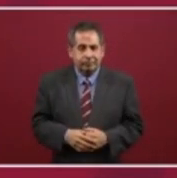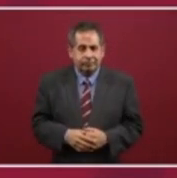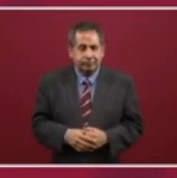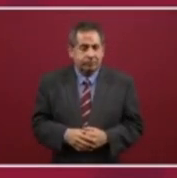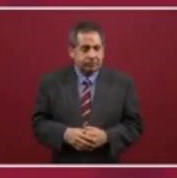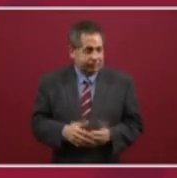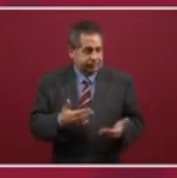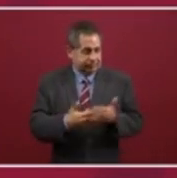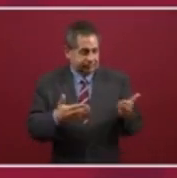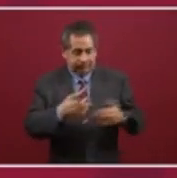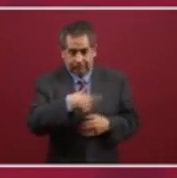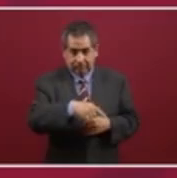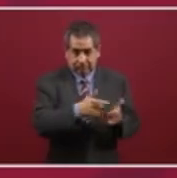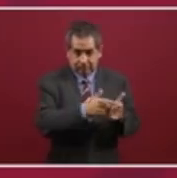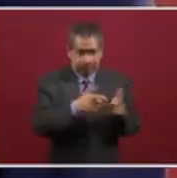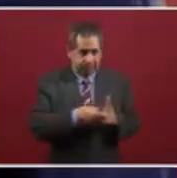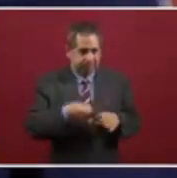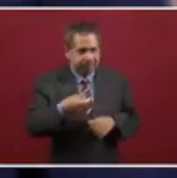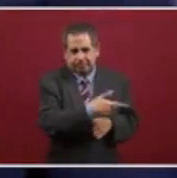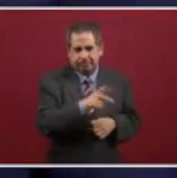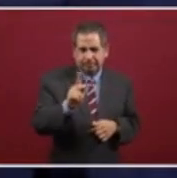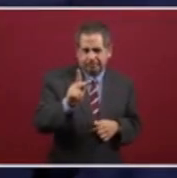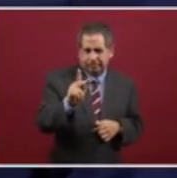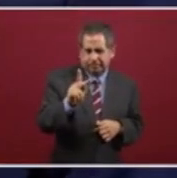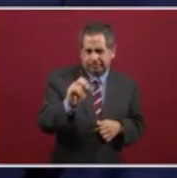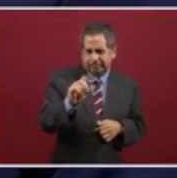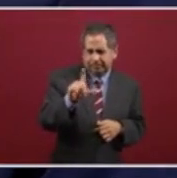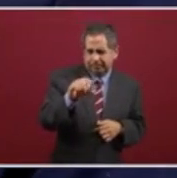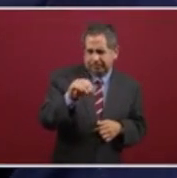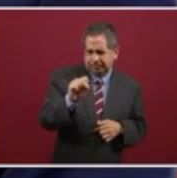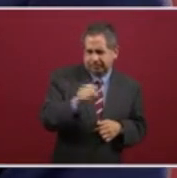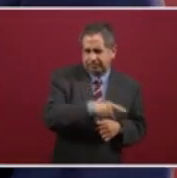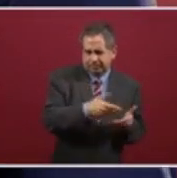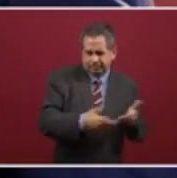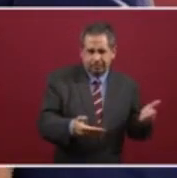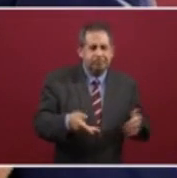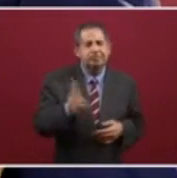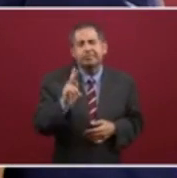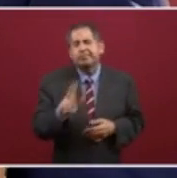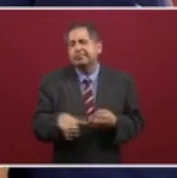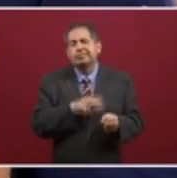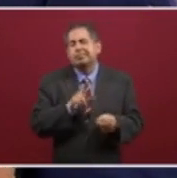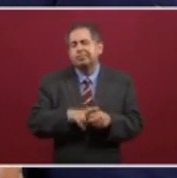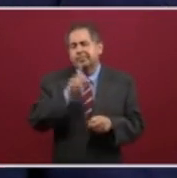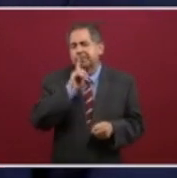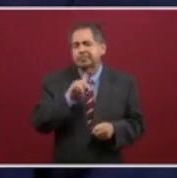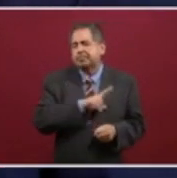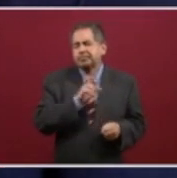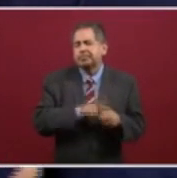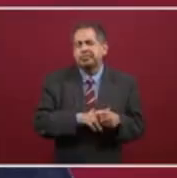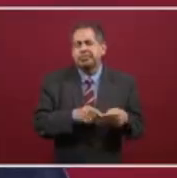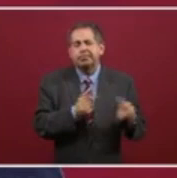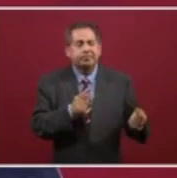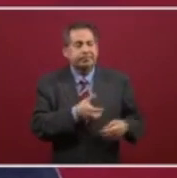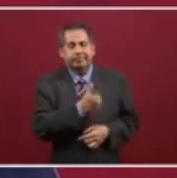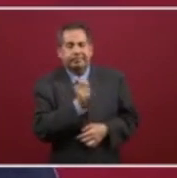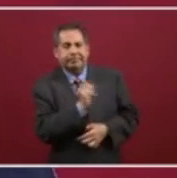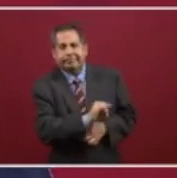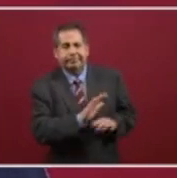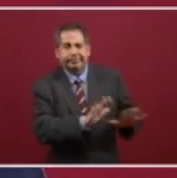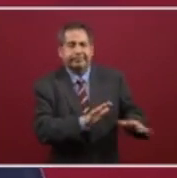nuestro tiempo, pero bueno, es normal, no debe uno de